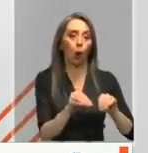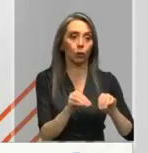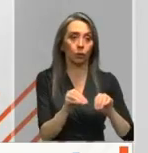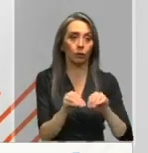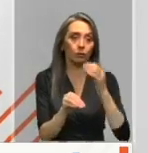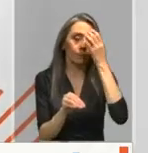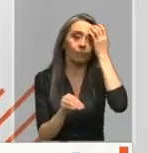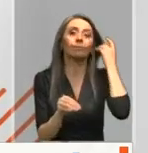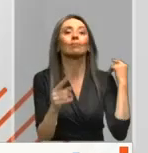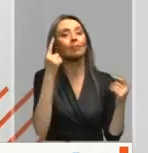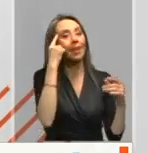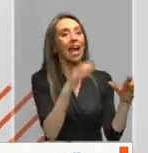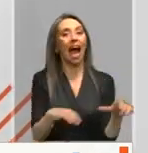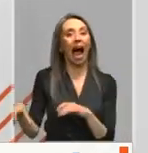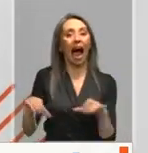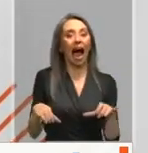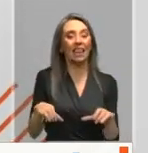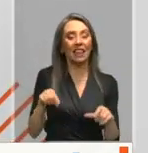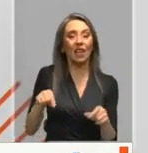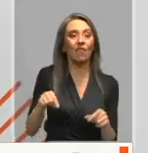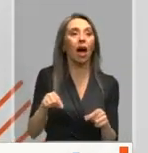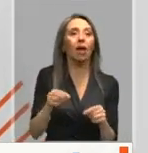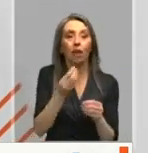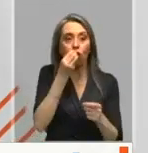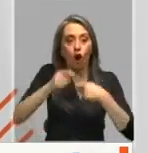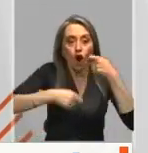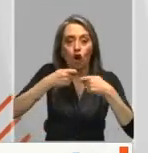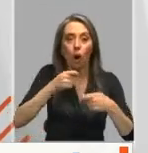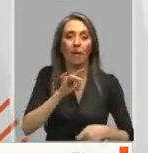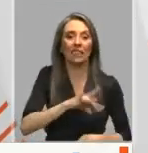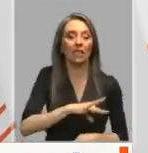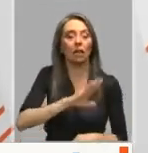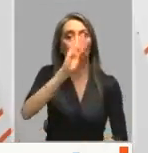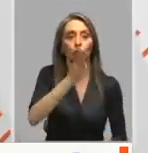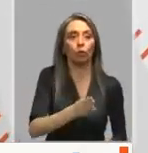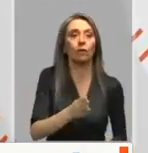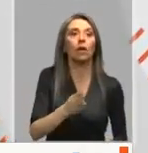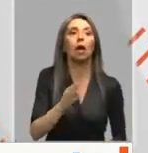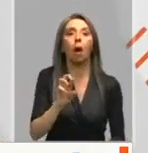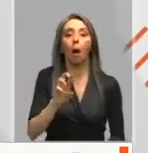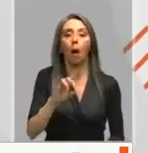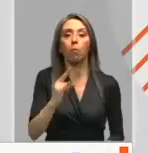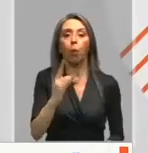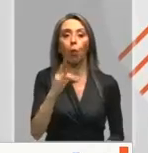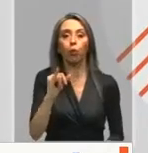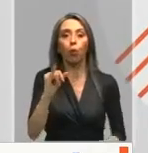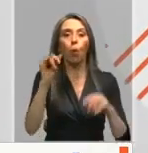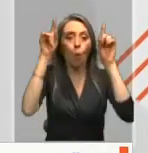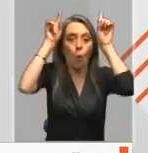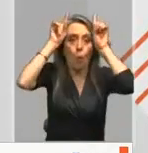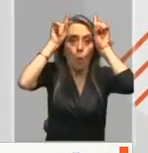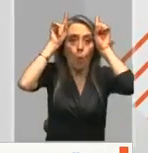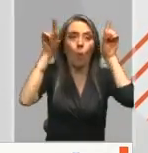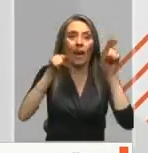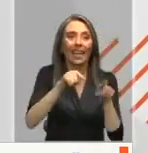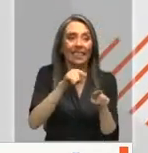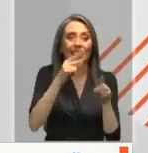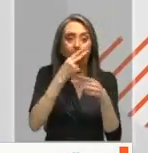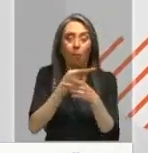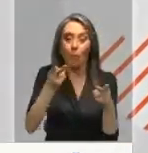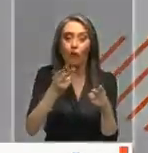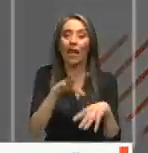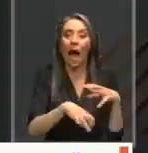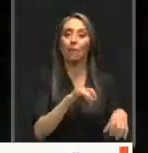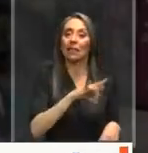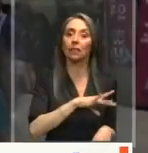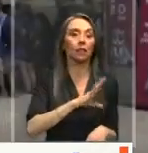Atrás quedaron las actividades en terreno como la picada de comida chilena o la presentación del pudú, la mascota de la delegación nacional en el evento. En pocas